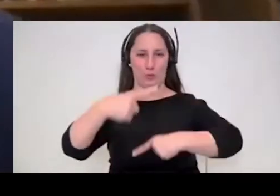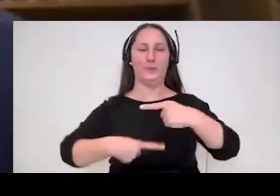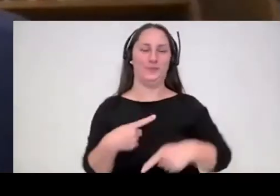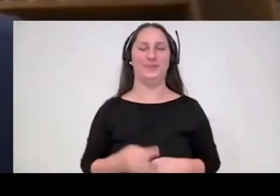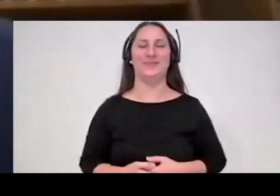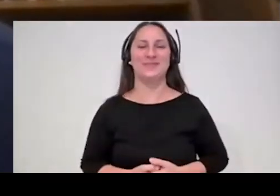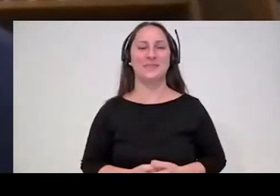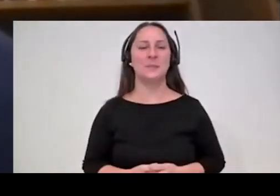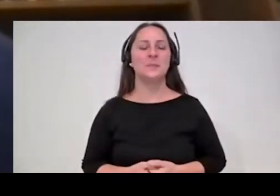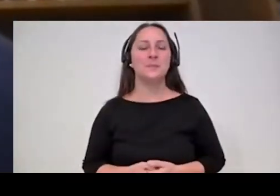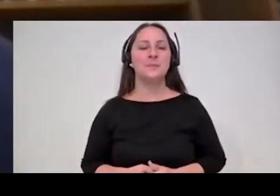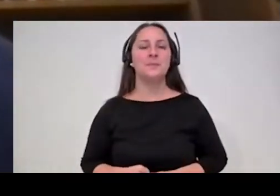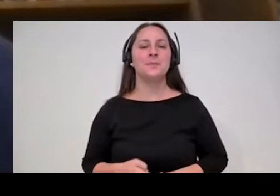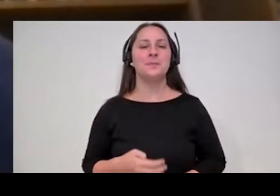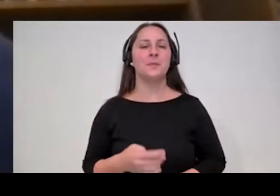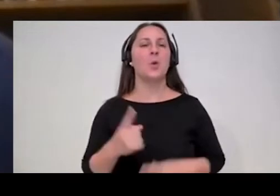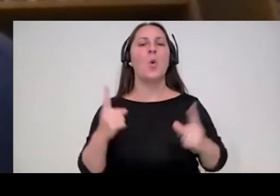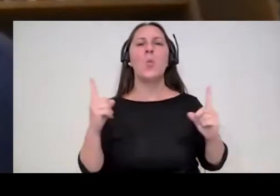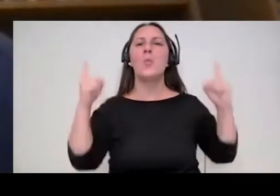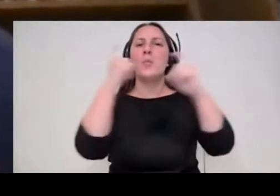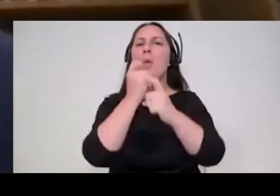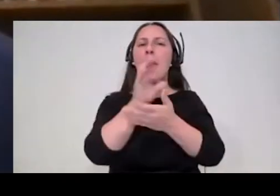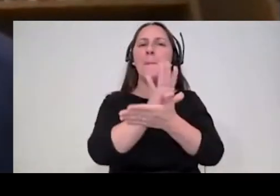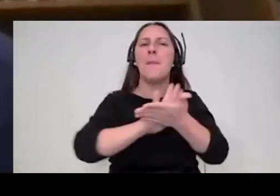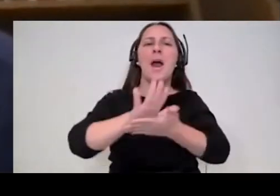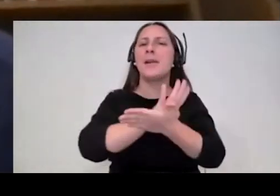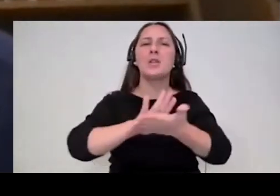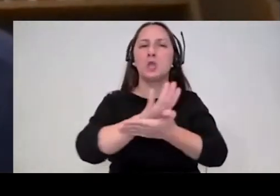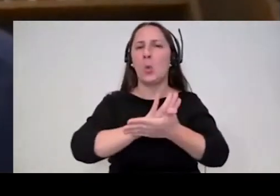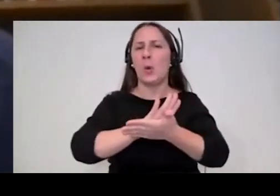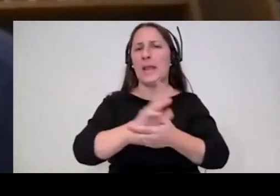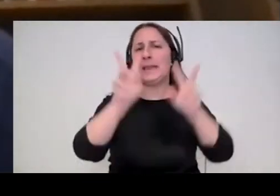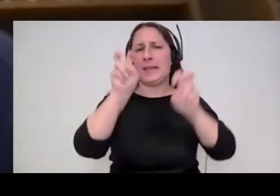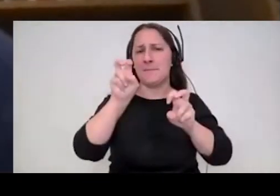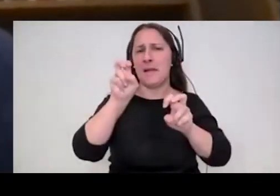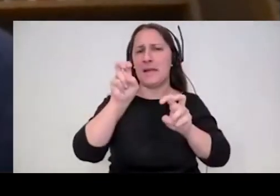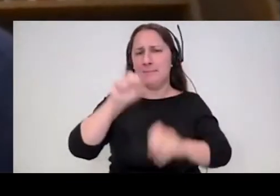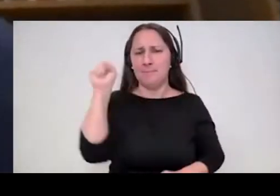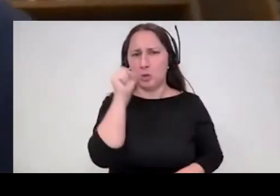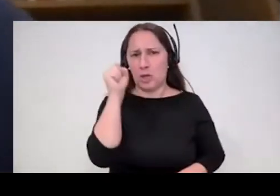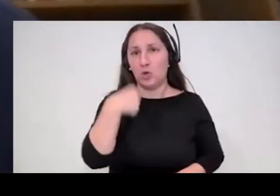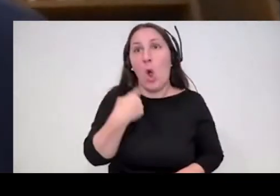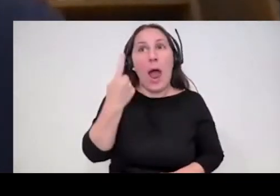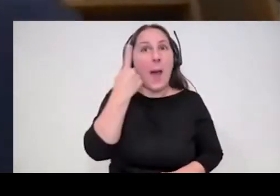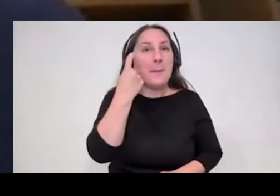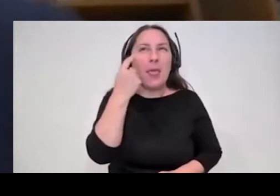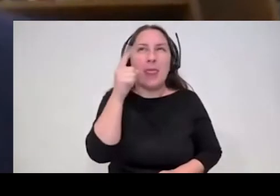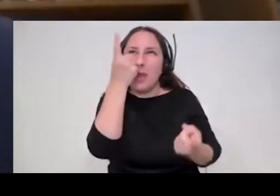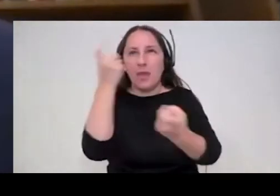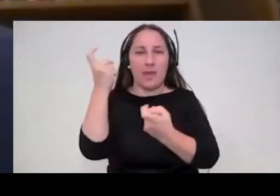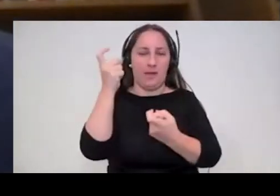¿Cómo resolvemos los problemas de encuadramiento? Y esto yo lo aprendí de los dirigentes sindicales, porque yo estudié,